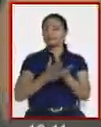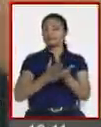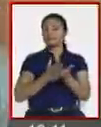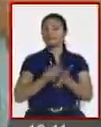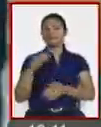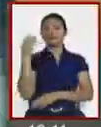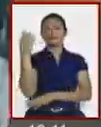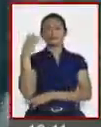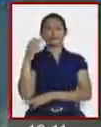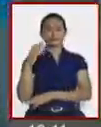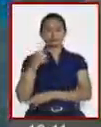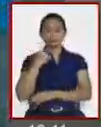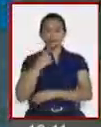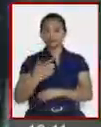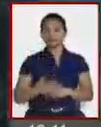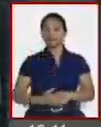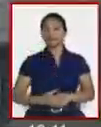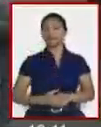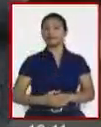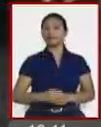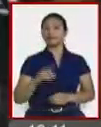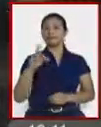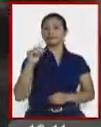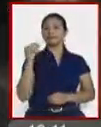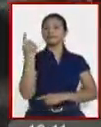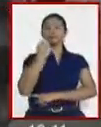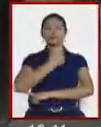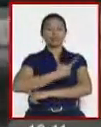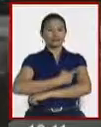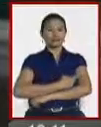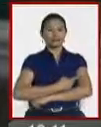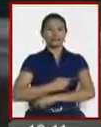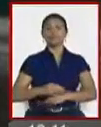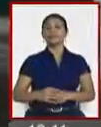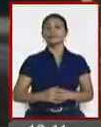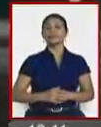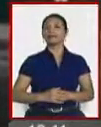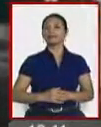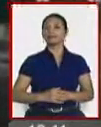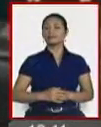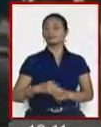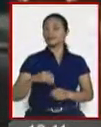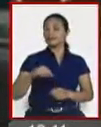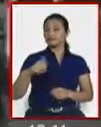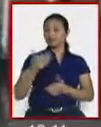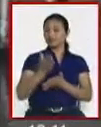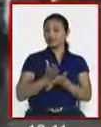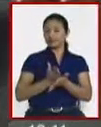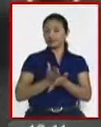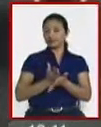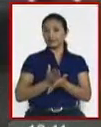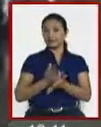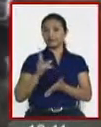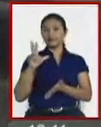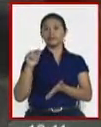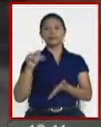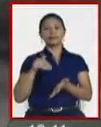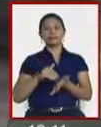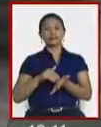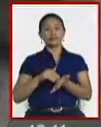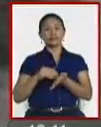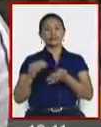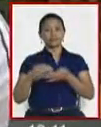La clínica en Colombia es lo que le costó los 20 días de terapia, y el resto tiene que ser, sobrarán unos